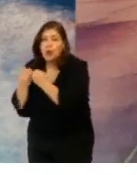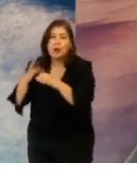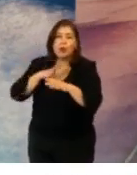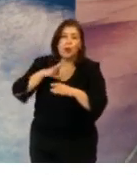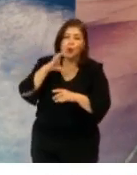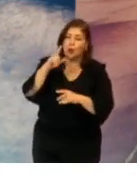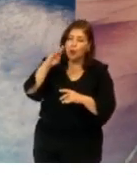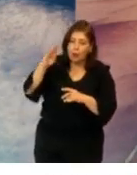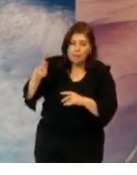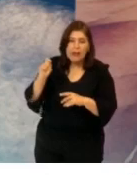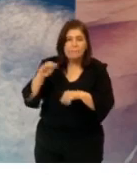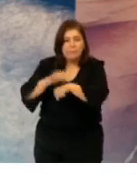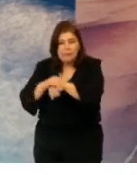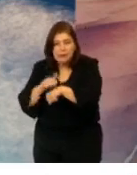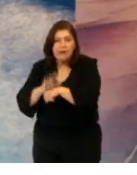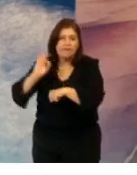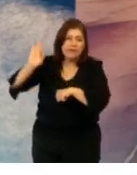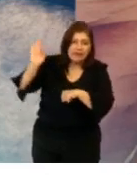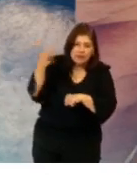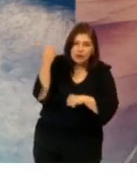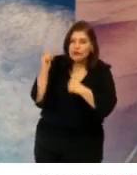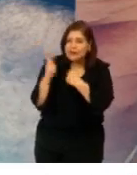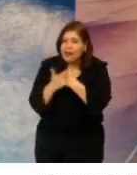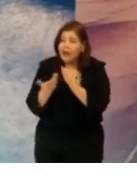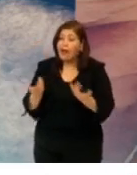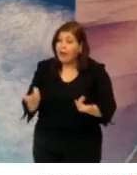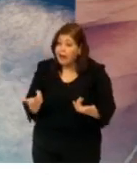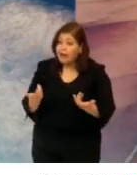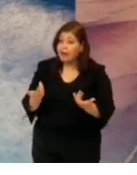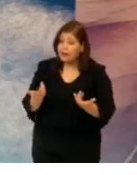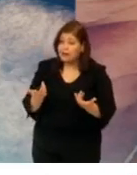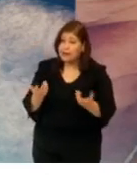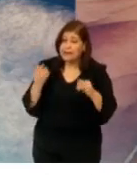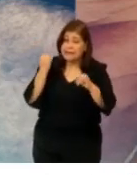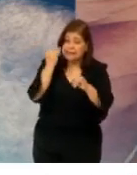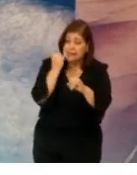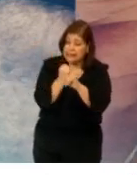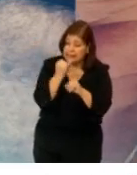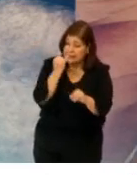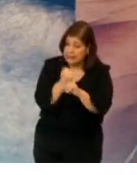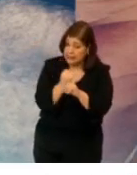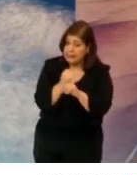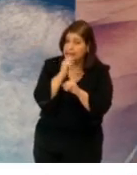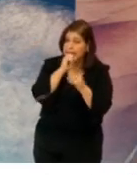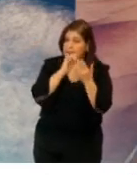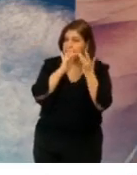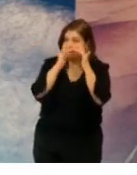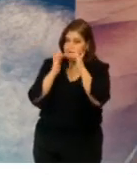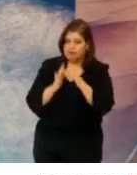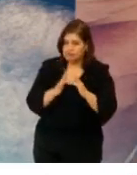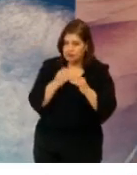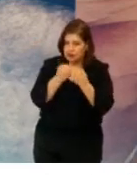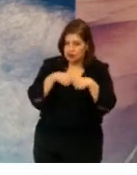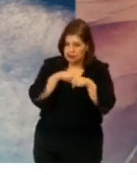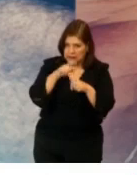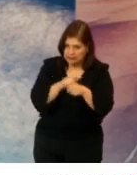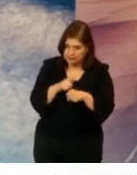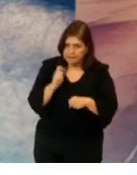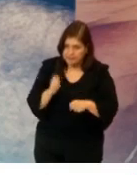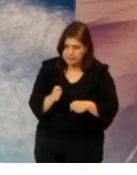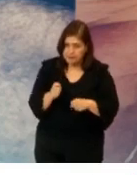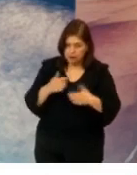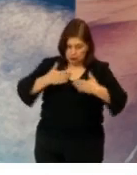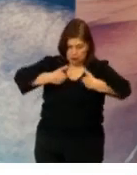intermedias, sindicatos, federaciones, en internet y en las redes sociales. Lo que ustedes son y lo que